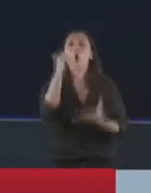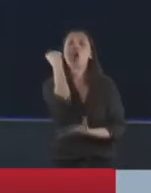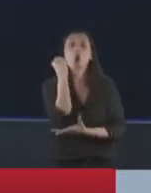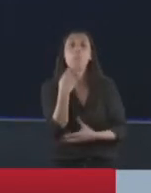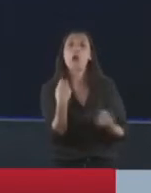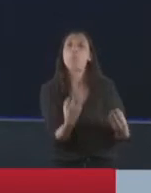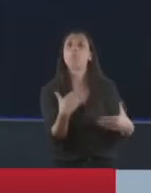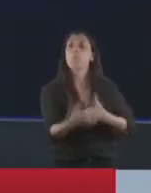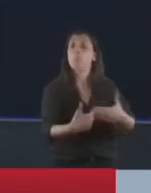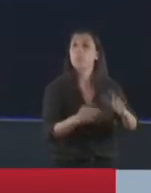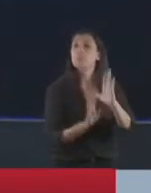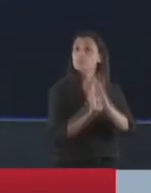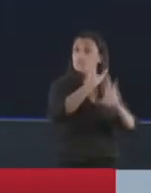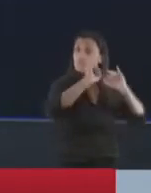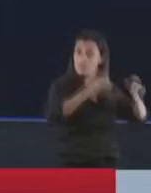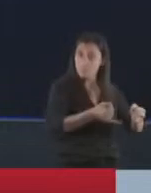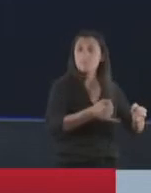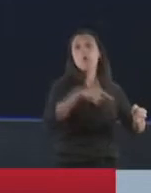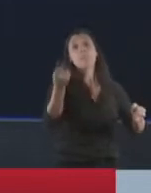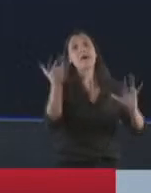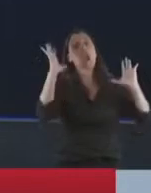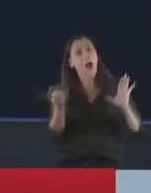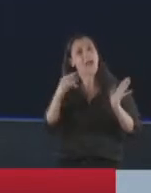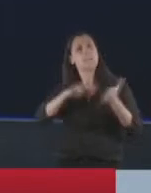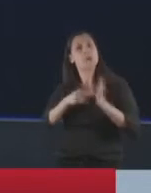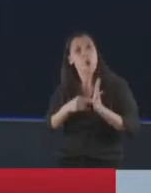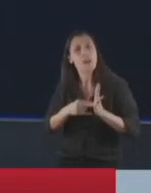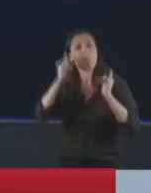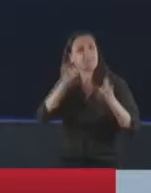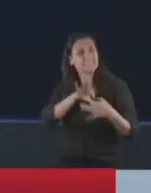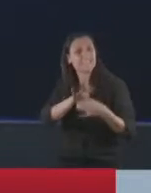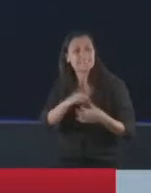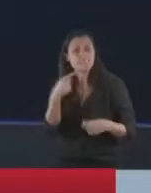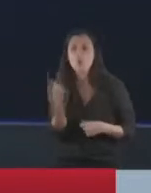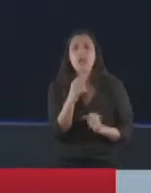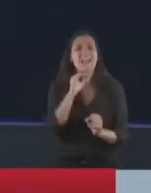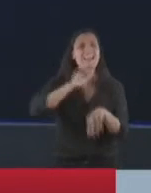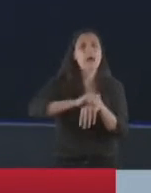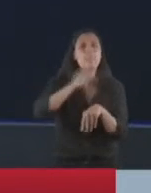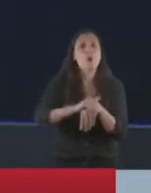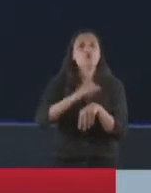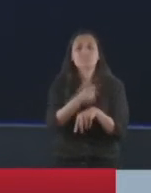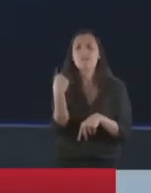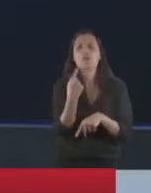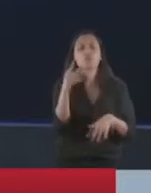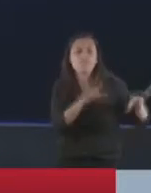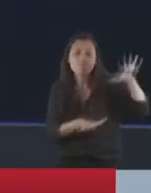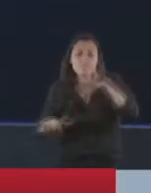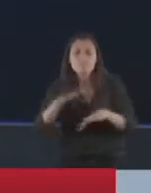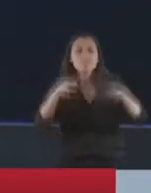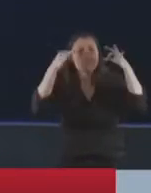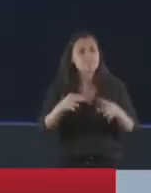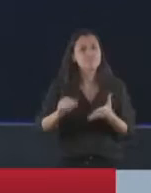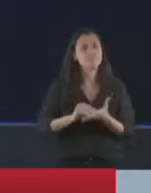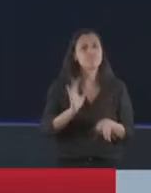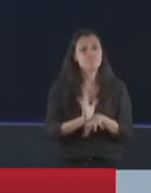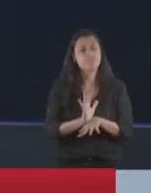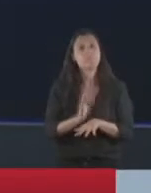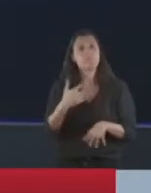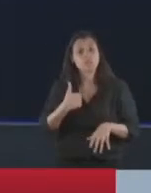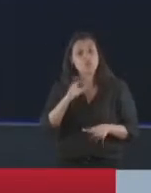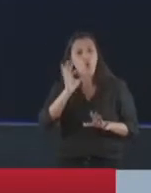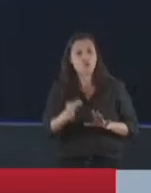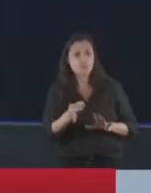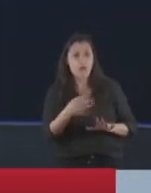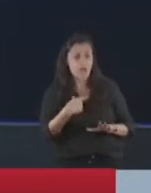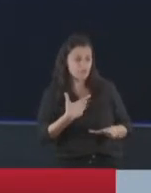y no me estoy refiriendo aquí a si sabes o no realizar la tarea para la que te contratan es la aptitud laboral la capacidad que tiene esa